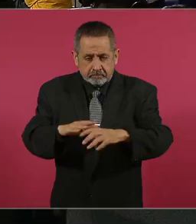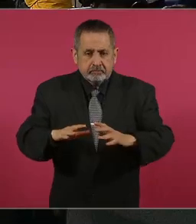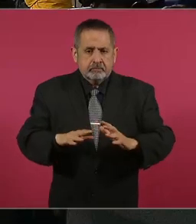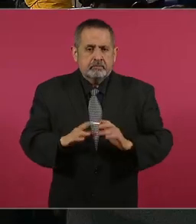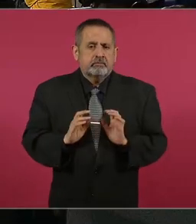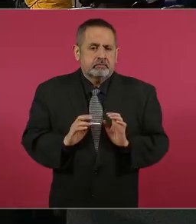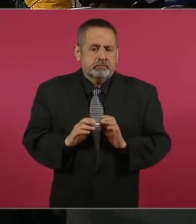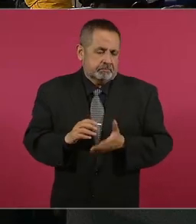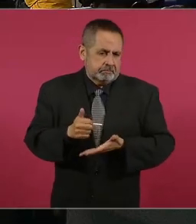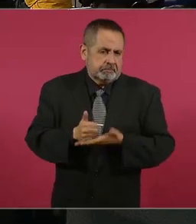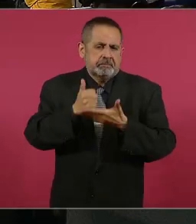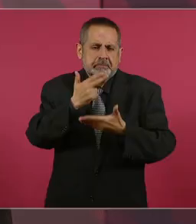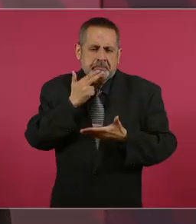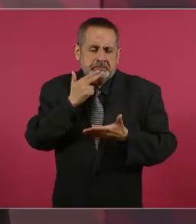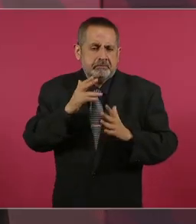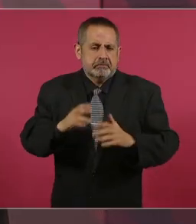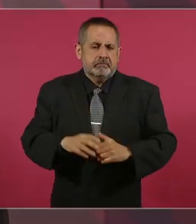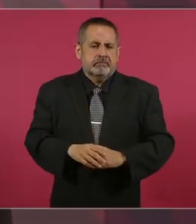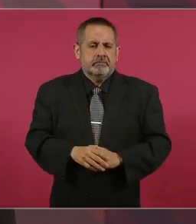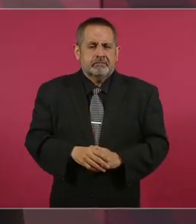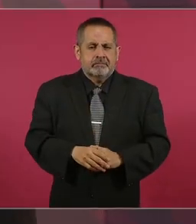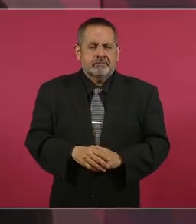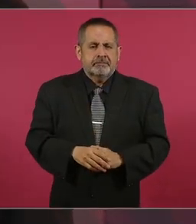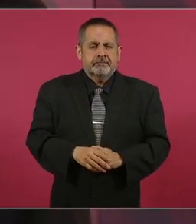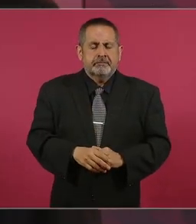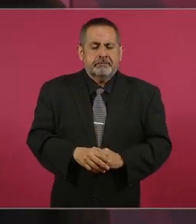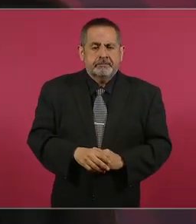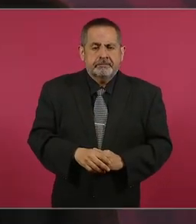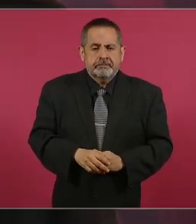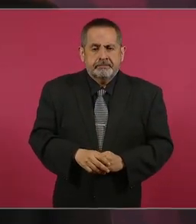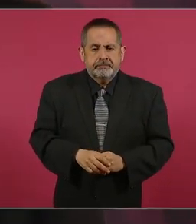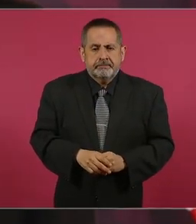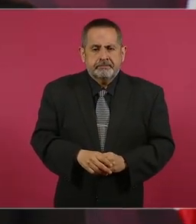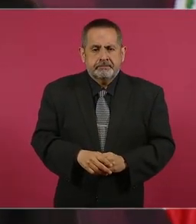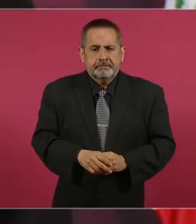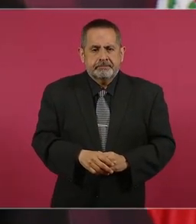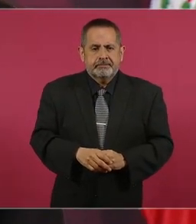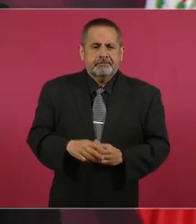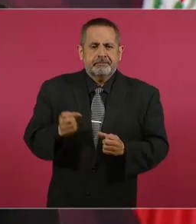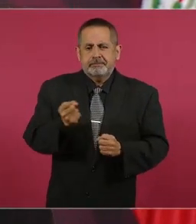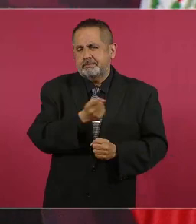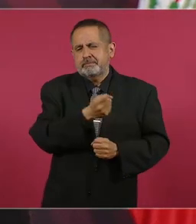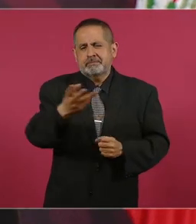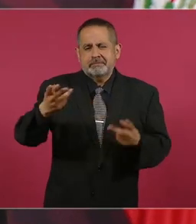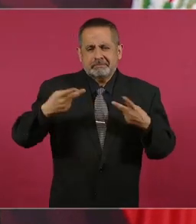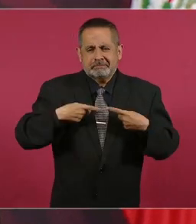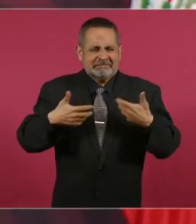que yo creo que ayuda. Hay mucha gente molesta